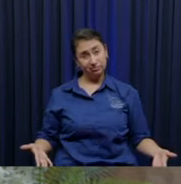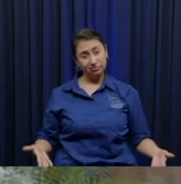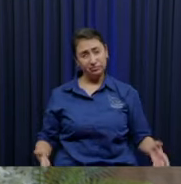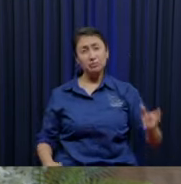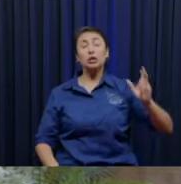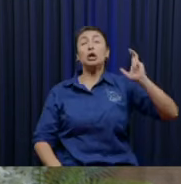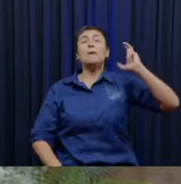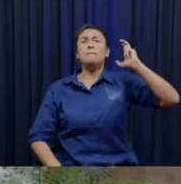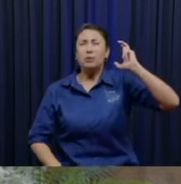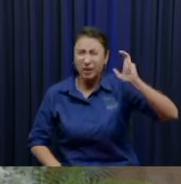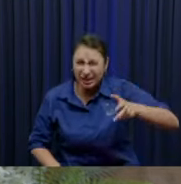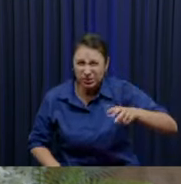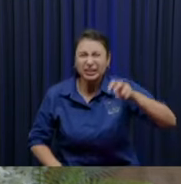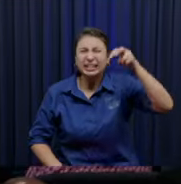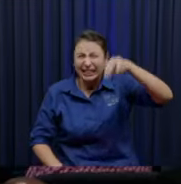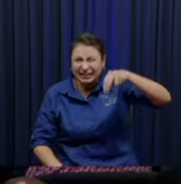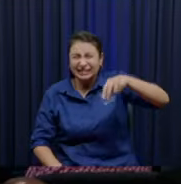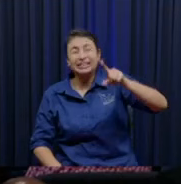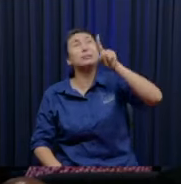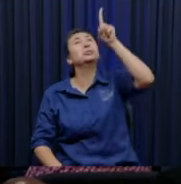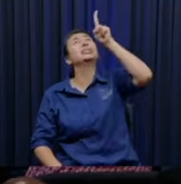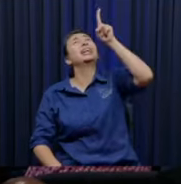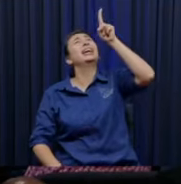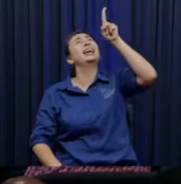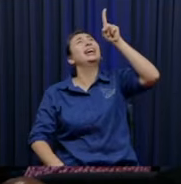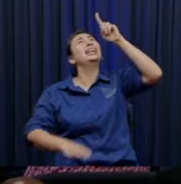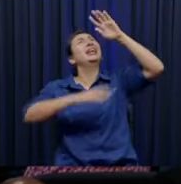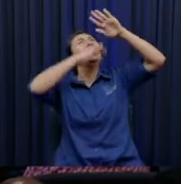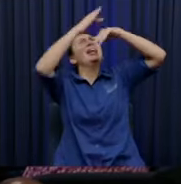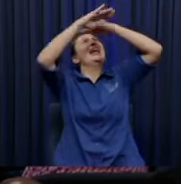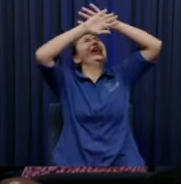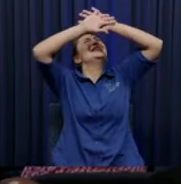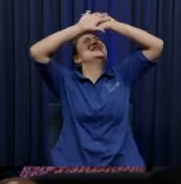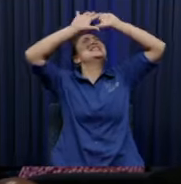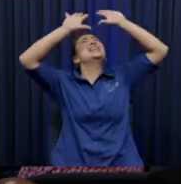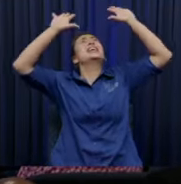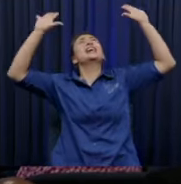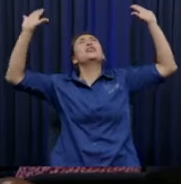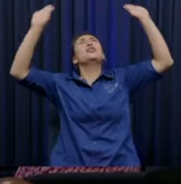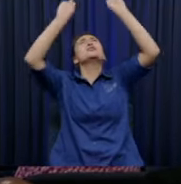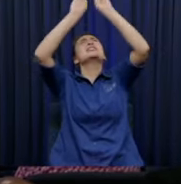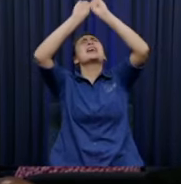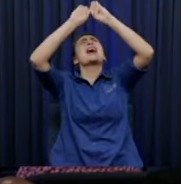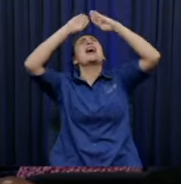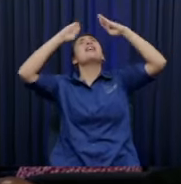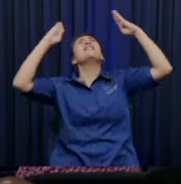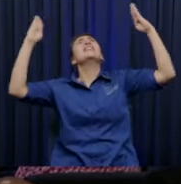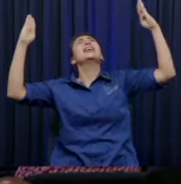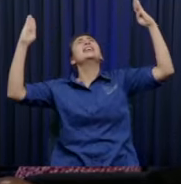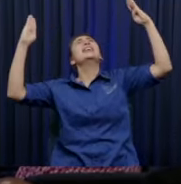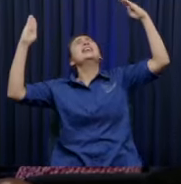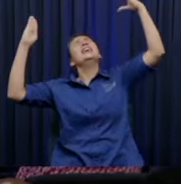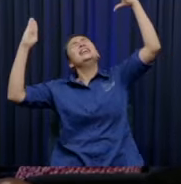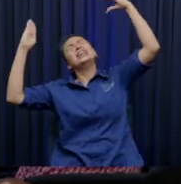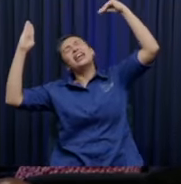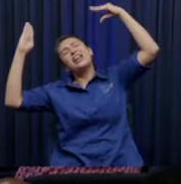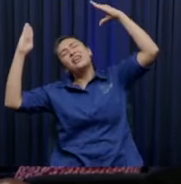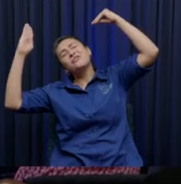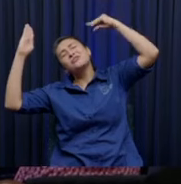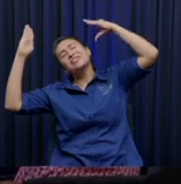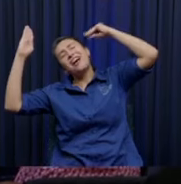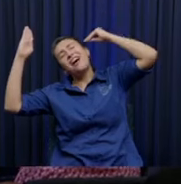que se les abran los cielos y oigan la música que están cantando allá los ángeles, como cuando